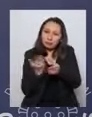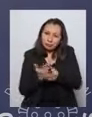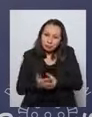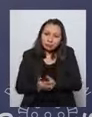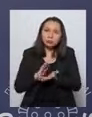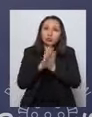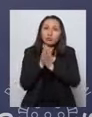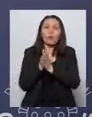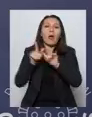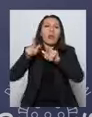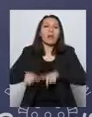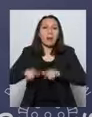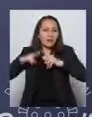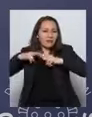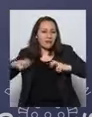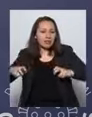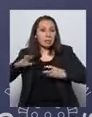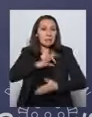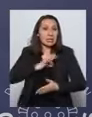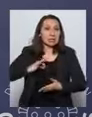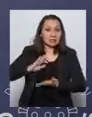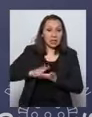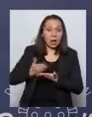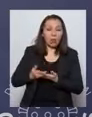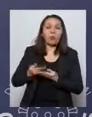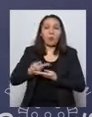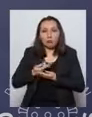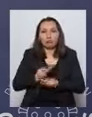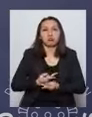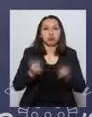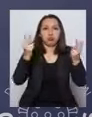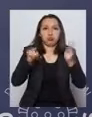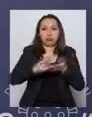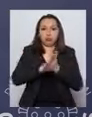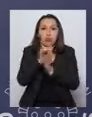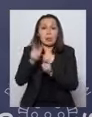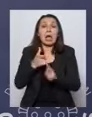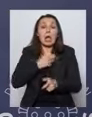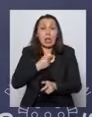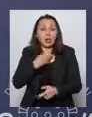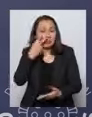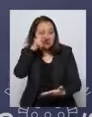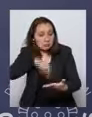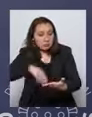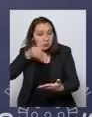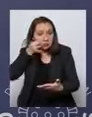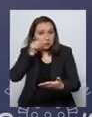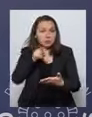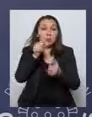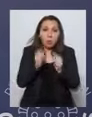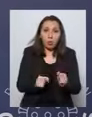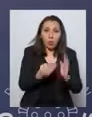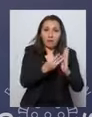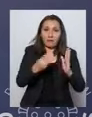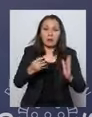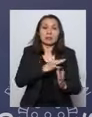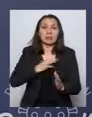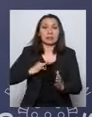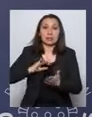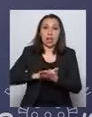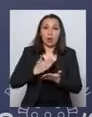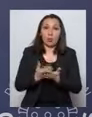el departamento de tecnología del ministerio fue puesto a disposición de todo el que quiera verlo en la web del ministerio